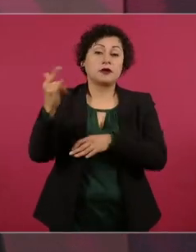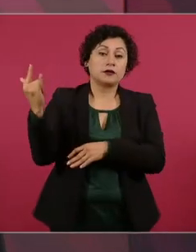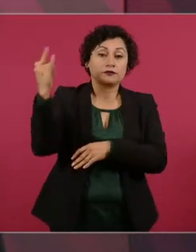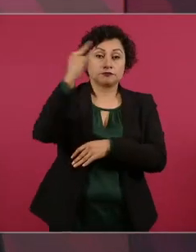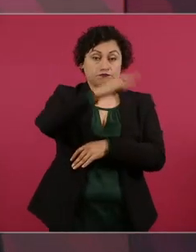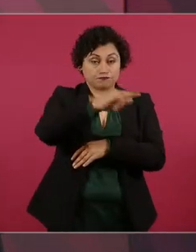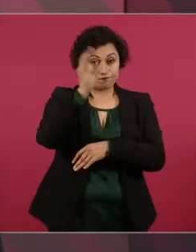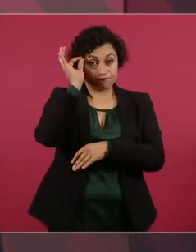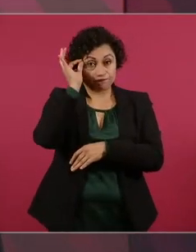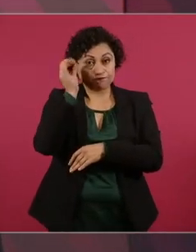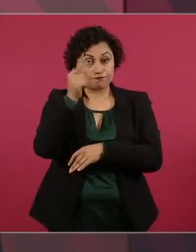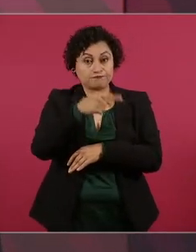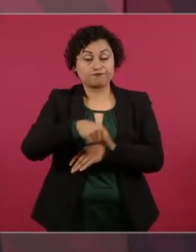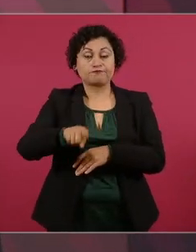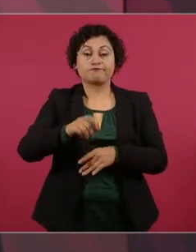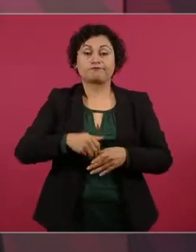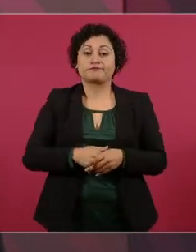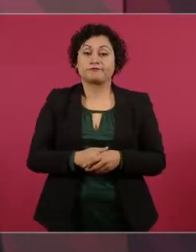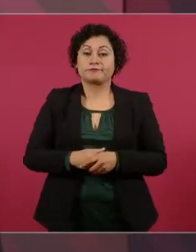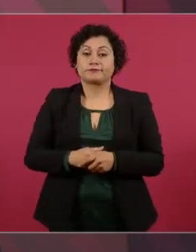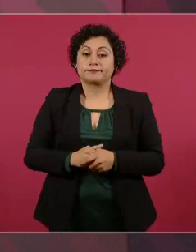Y